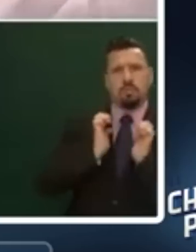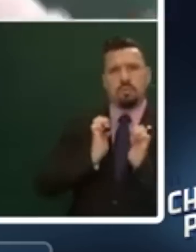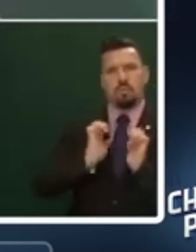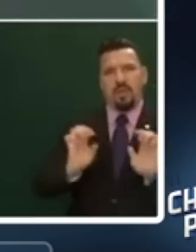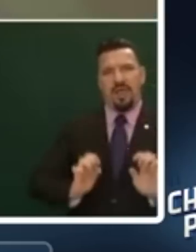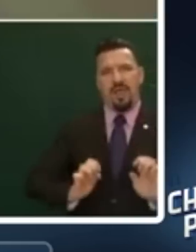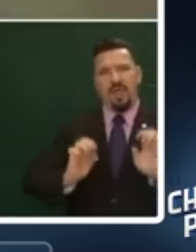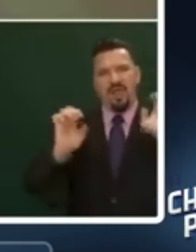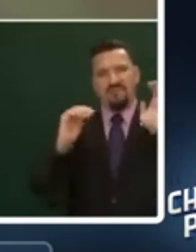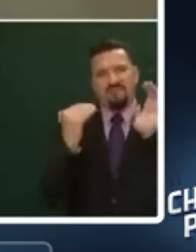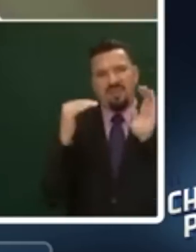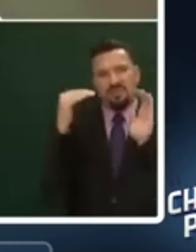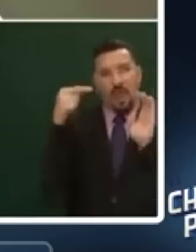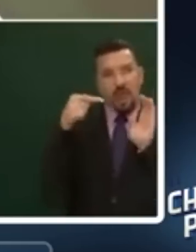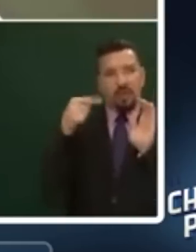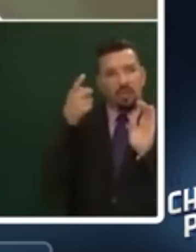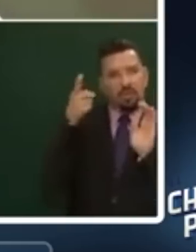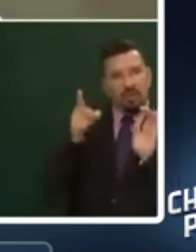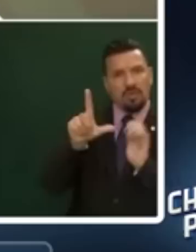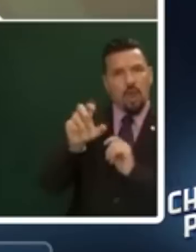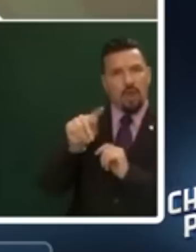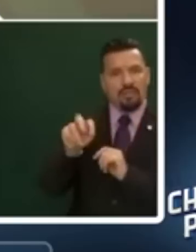de la ciudad de mexico